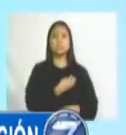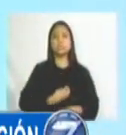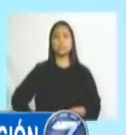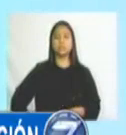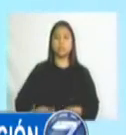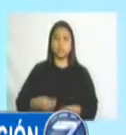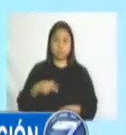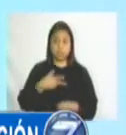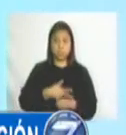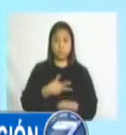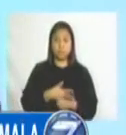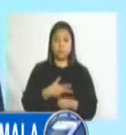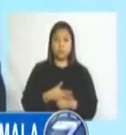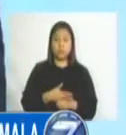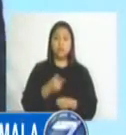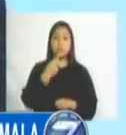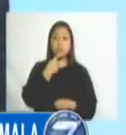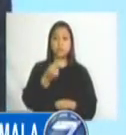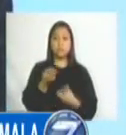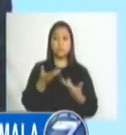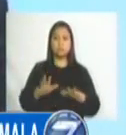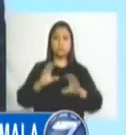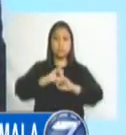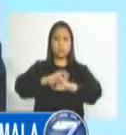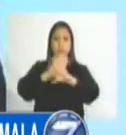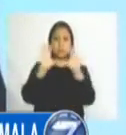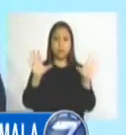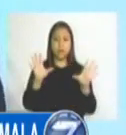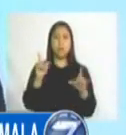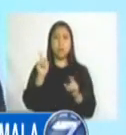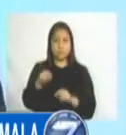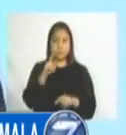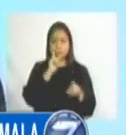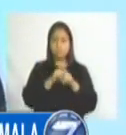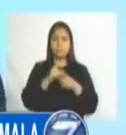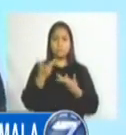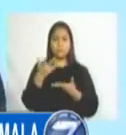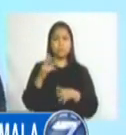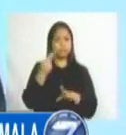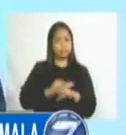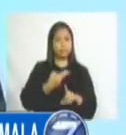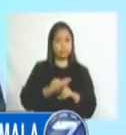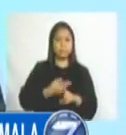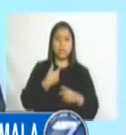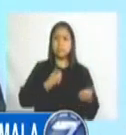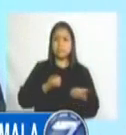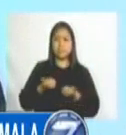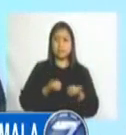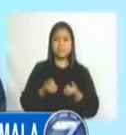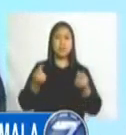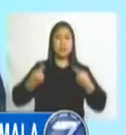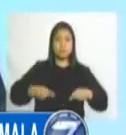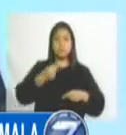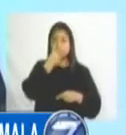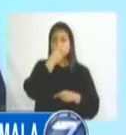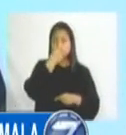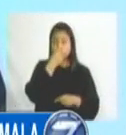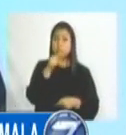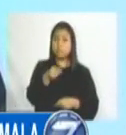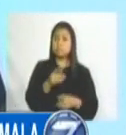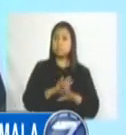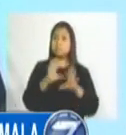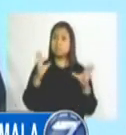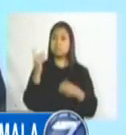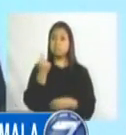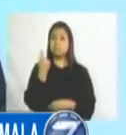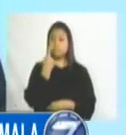de la República, tuve claro que uno de los grandes retos de administración era combatir la corrupción, y por ello una de las